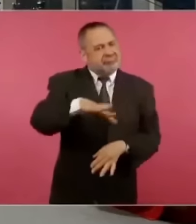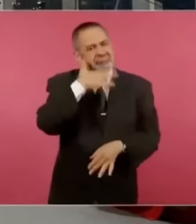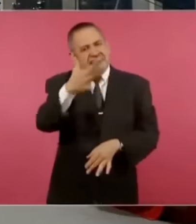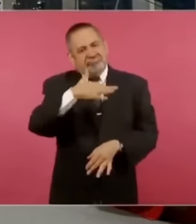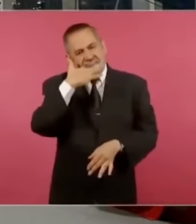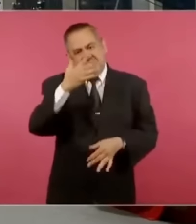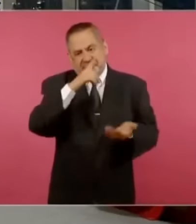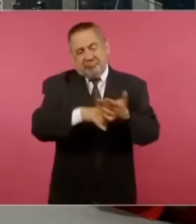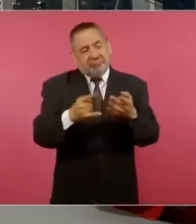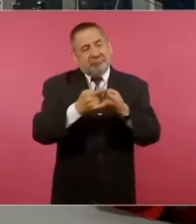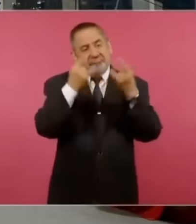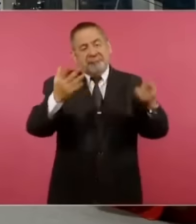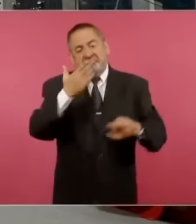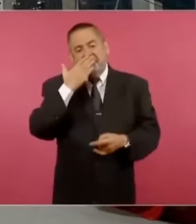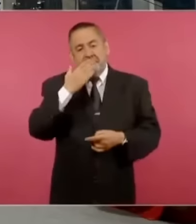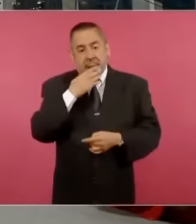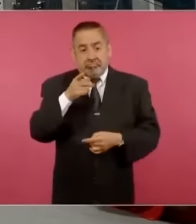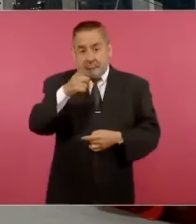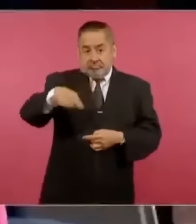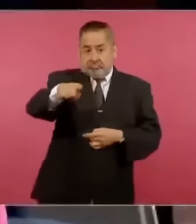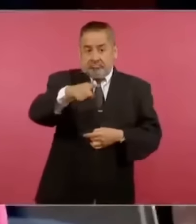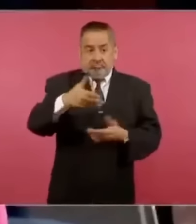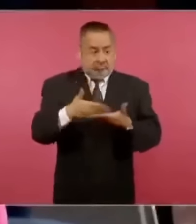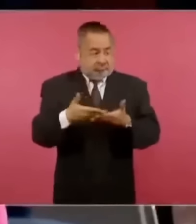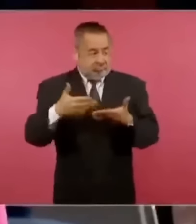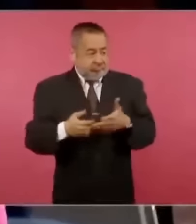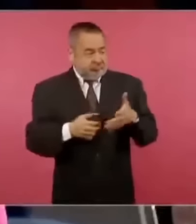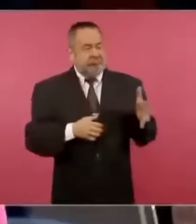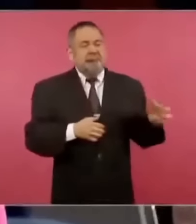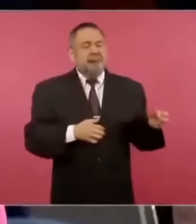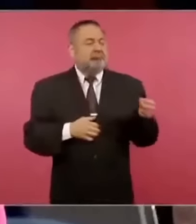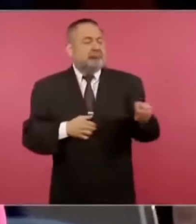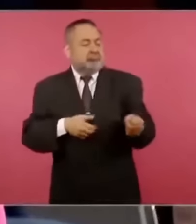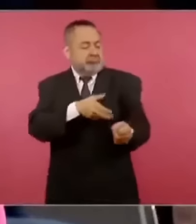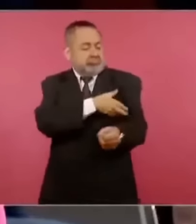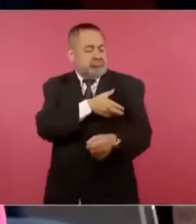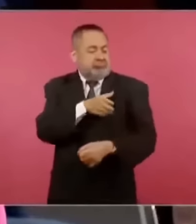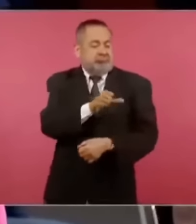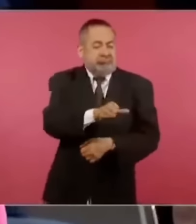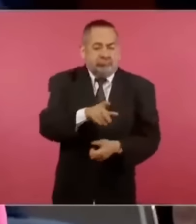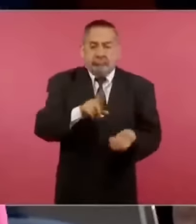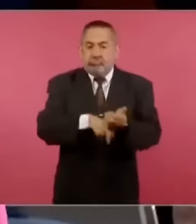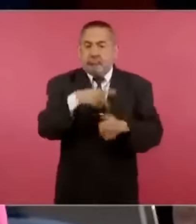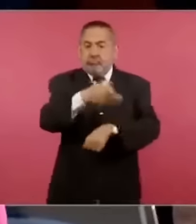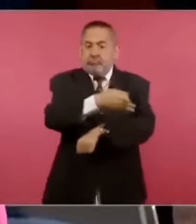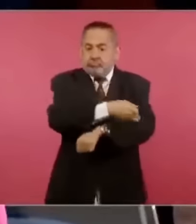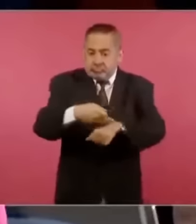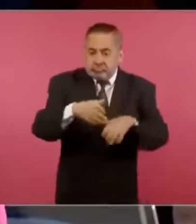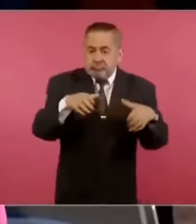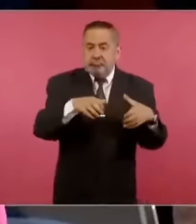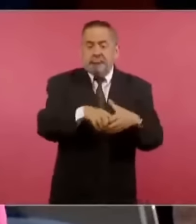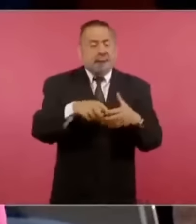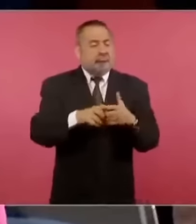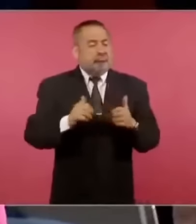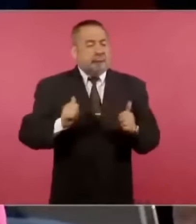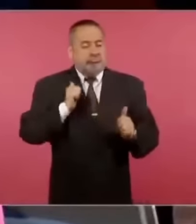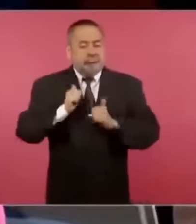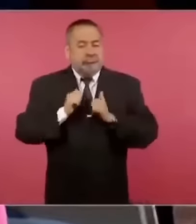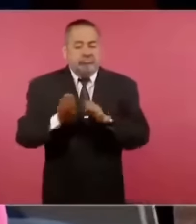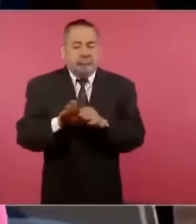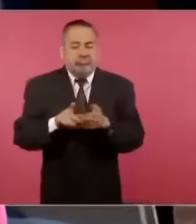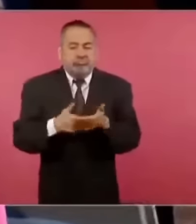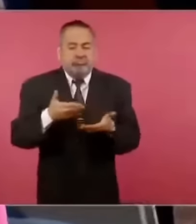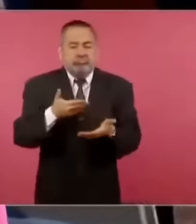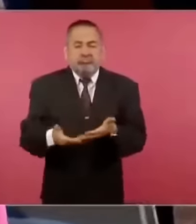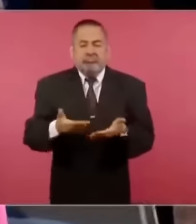desde Sonora, presidente. Y ustedes ahora ya lo tienen empoderado. Ahora está empoderada su familia, ya tienen los puestos de elección y